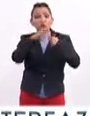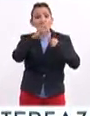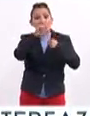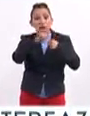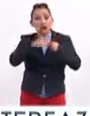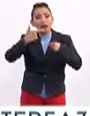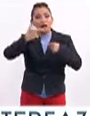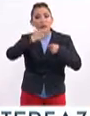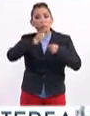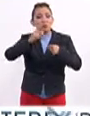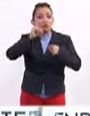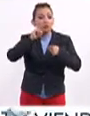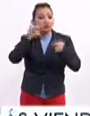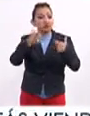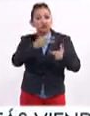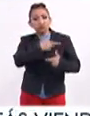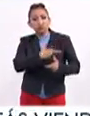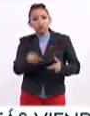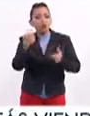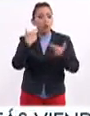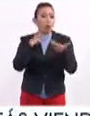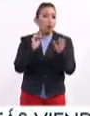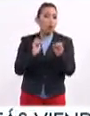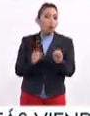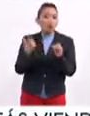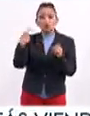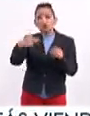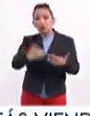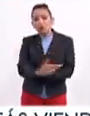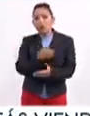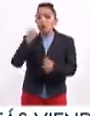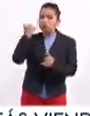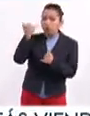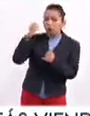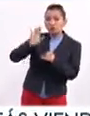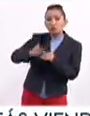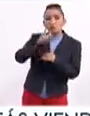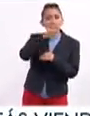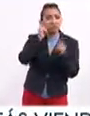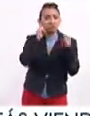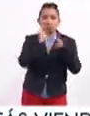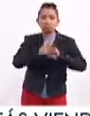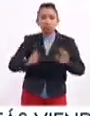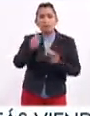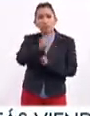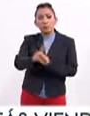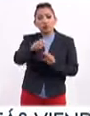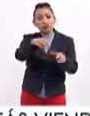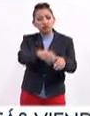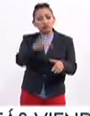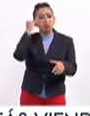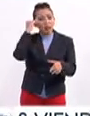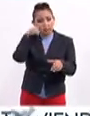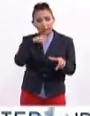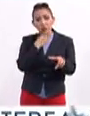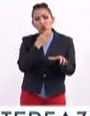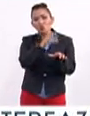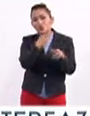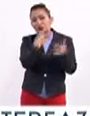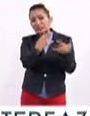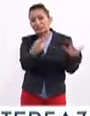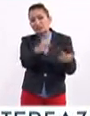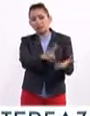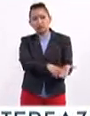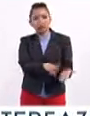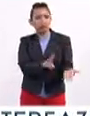raza, género, posición económica o social, su origen, idioma o su lengua. Los pueblos indígenas conservan parte de la historia que